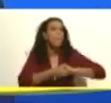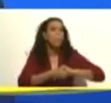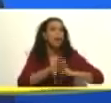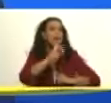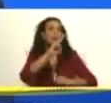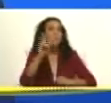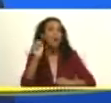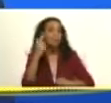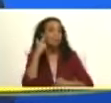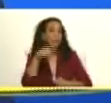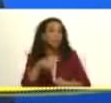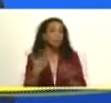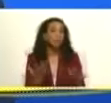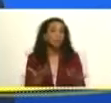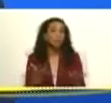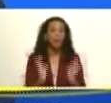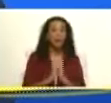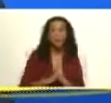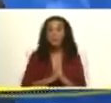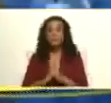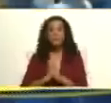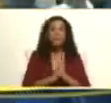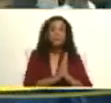Ahí está Shakira, nuestra amiga.